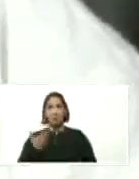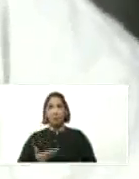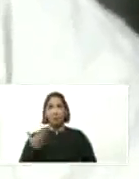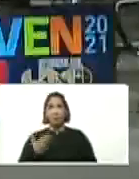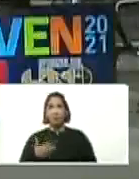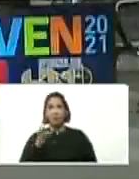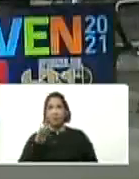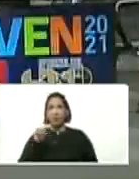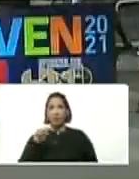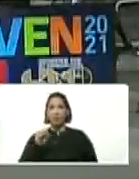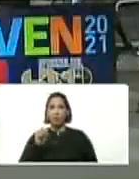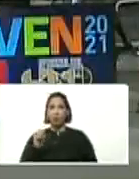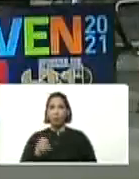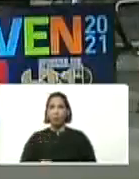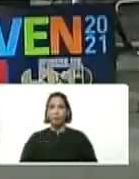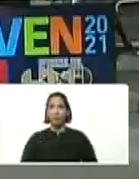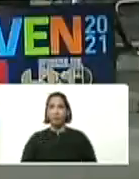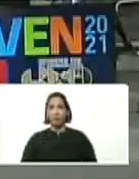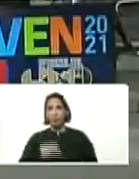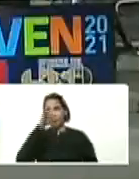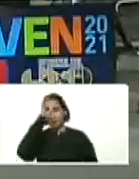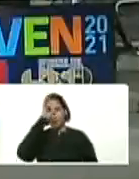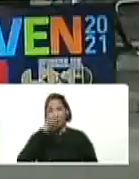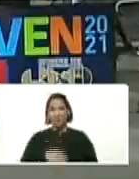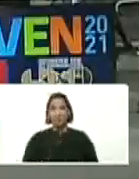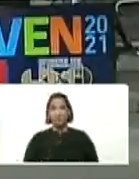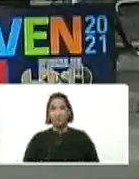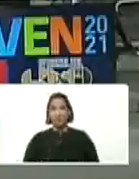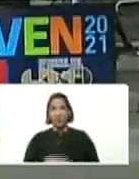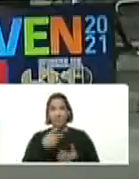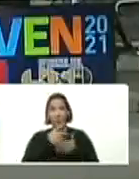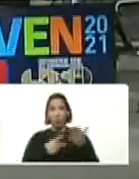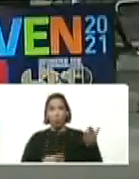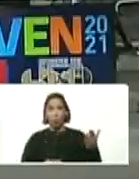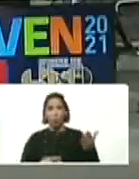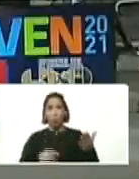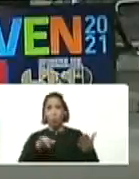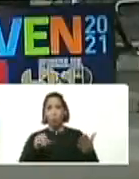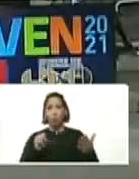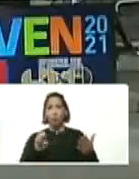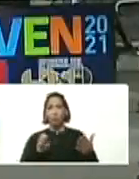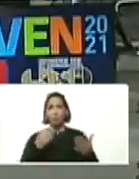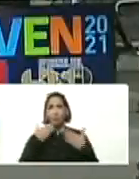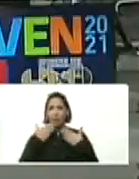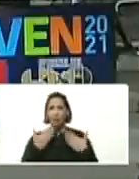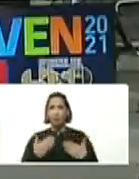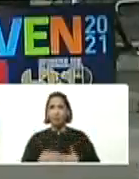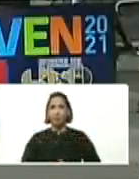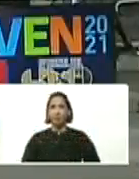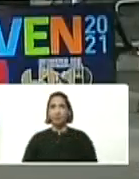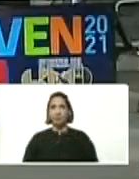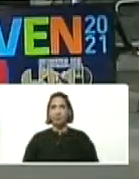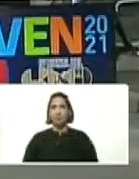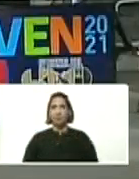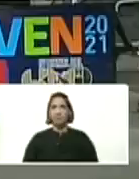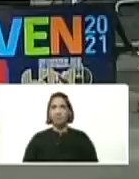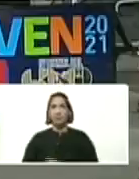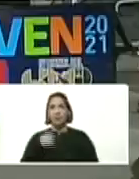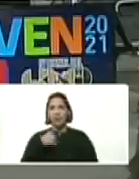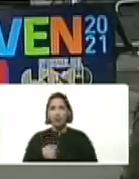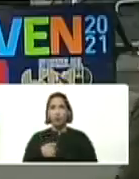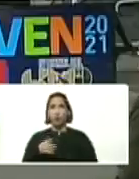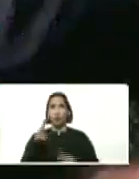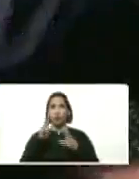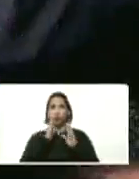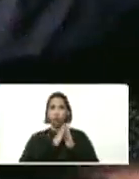Frazo, te doy las gracias. No sabía que el prólogo era de José Vicente. Sí. Muchas gracias, Frazo. Presidente, y es una cronología